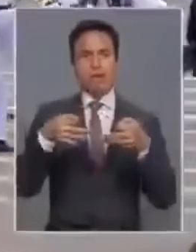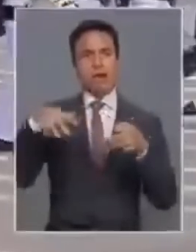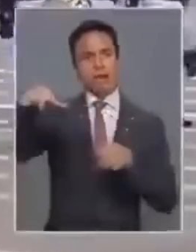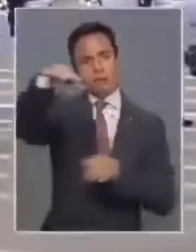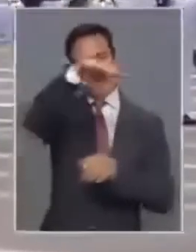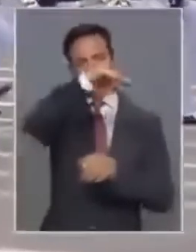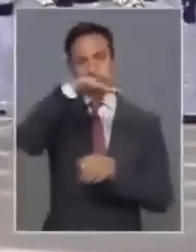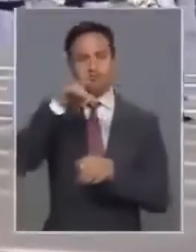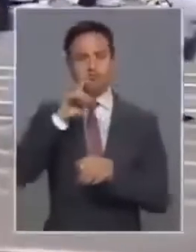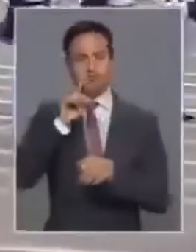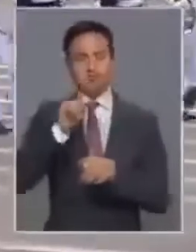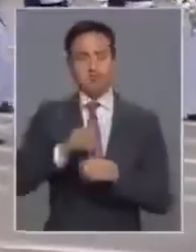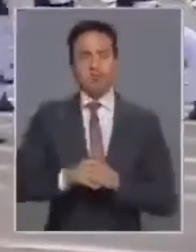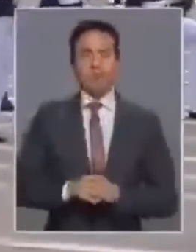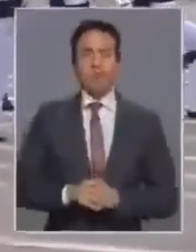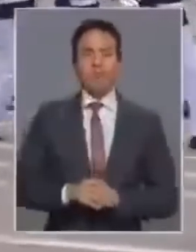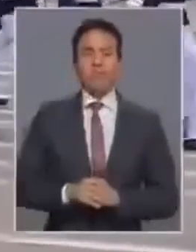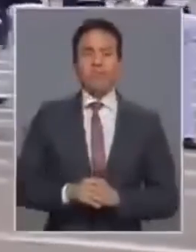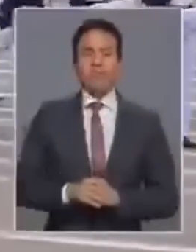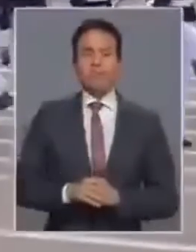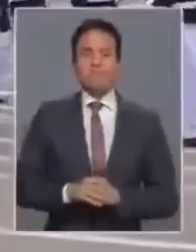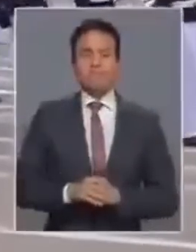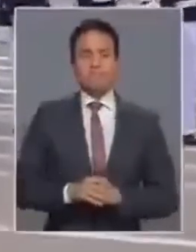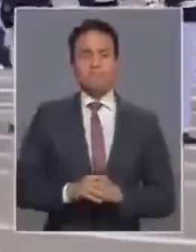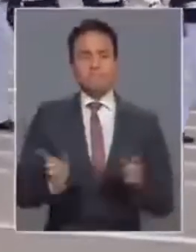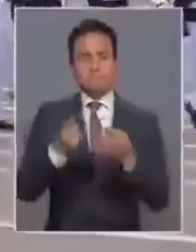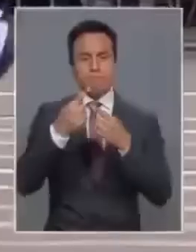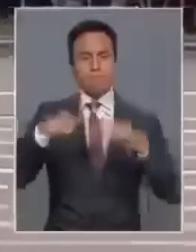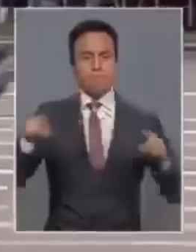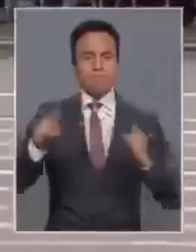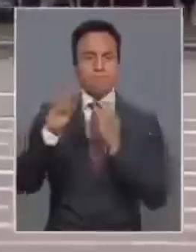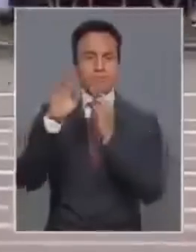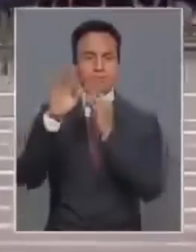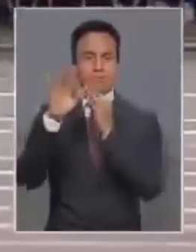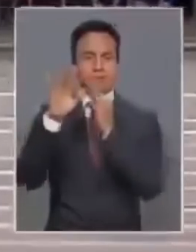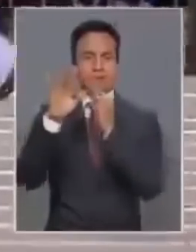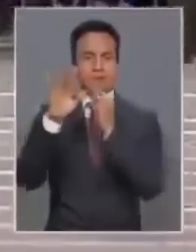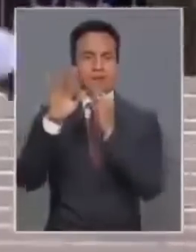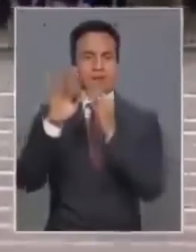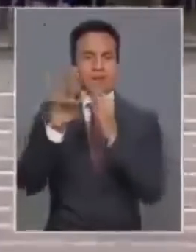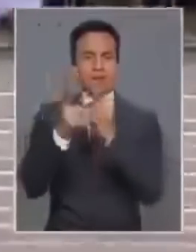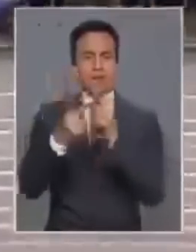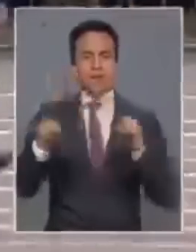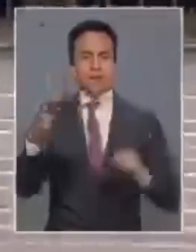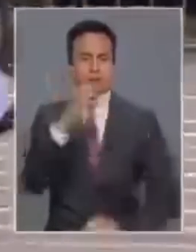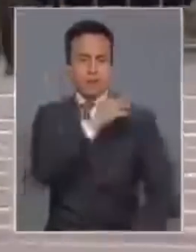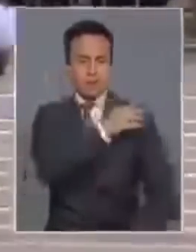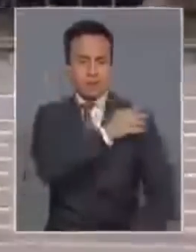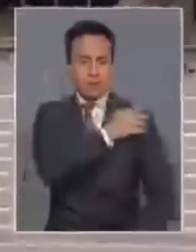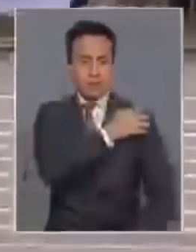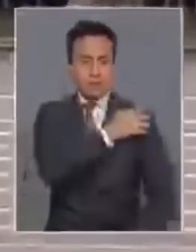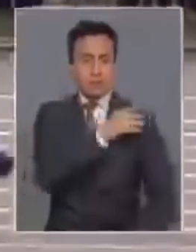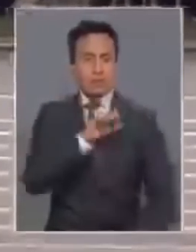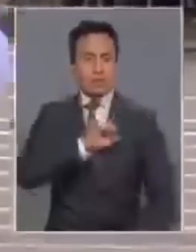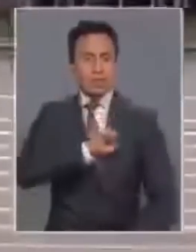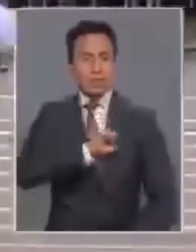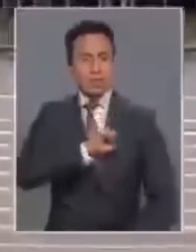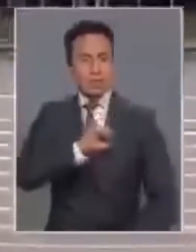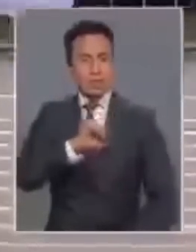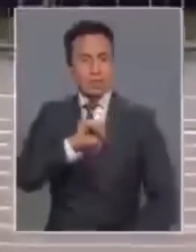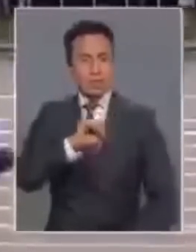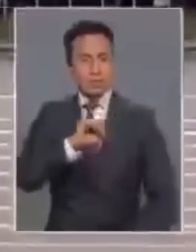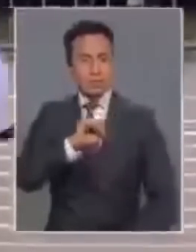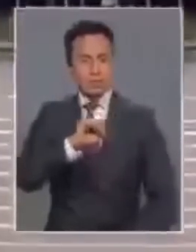espacio. El balón aéreo terrestre de la Fuerza Aérea al mando del comandante general de la Fuerza Aérea de Santiago,